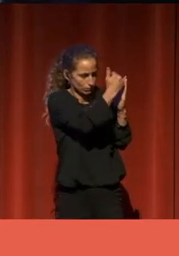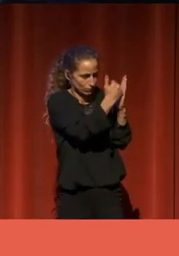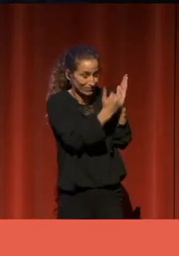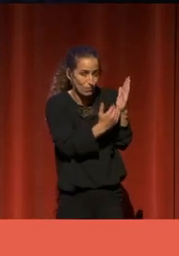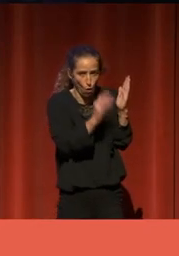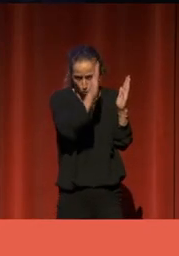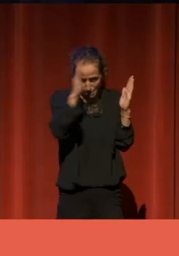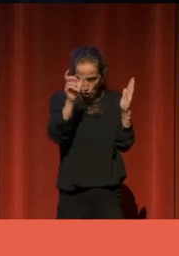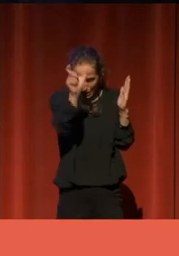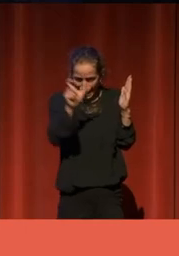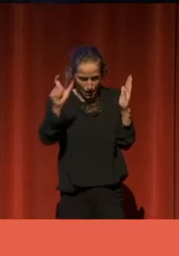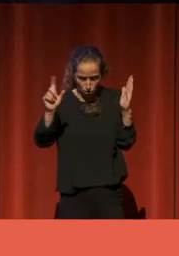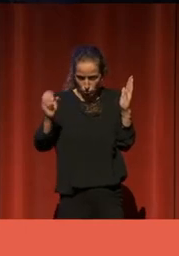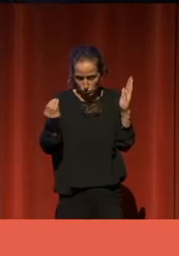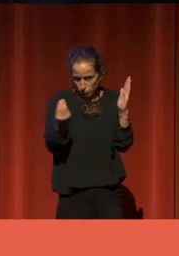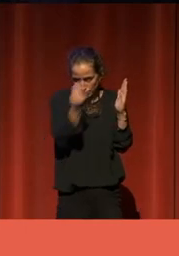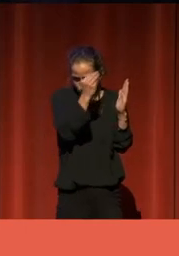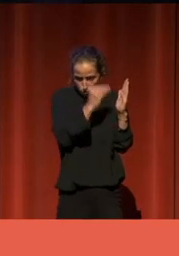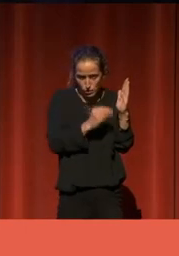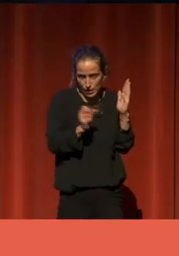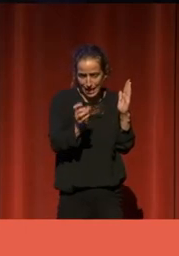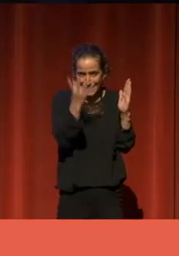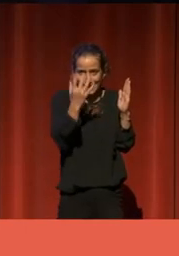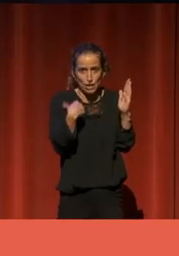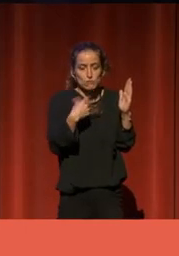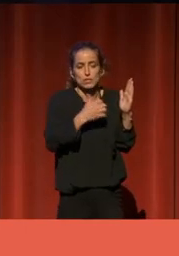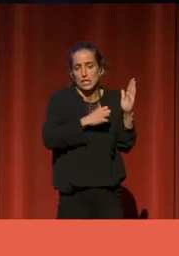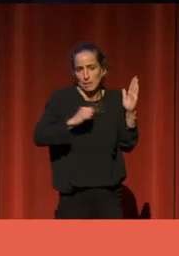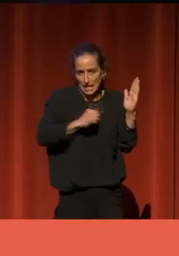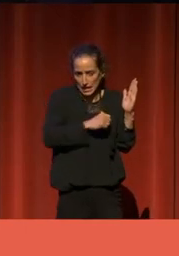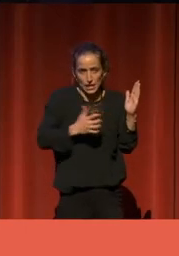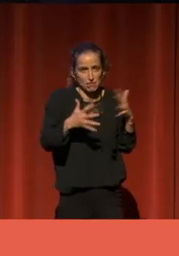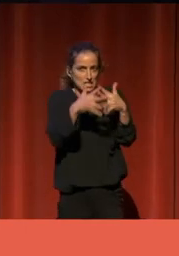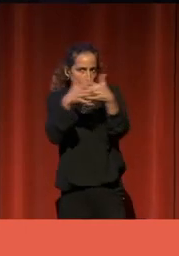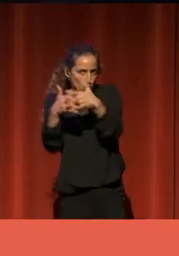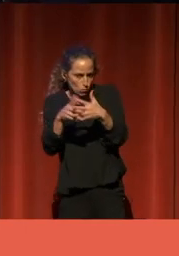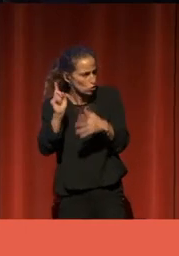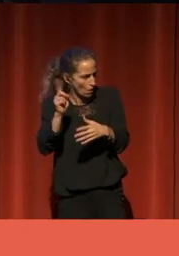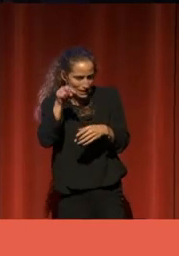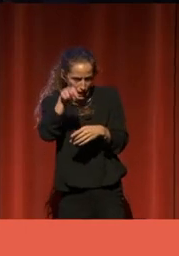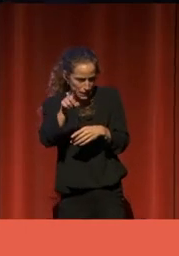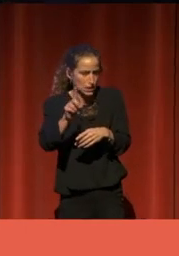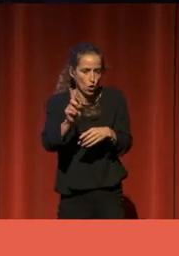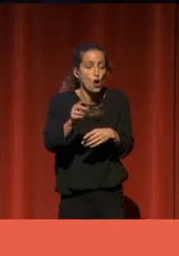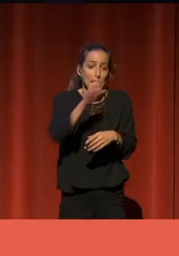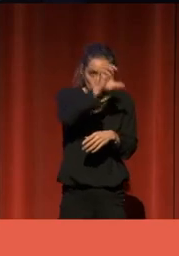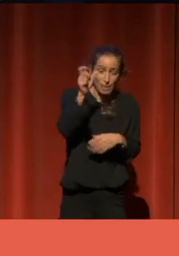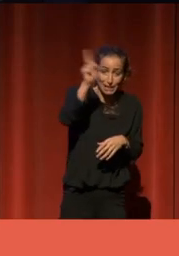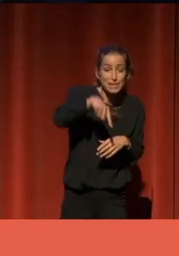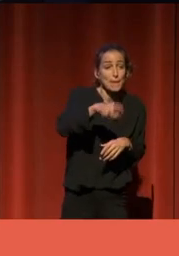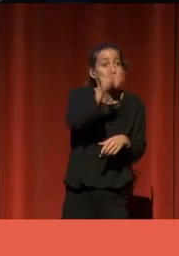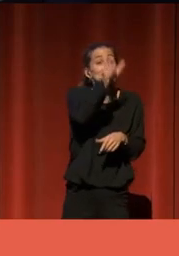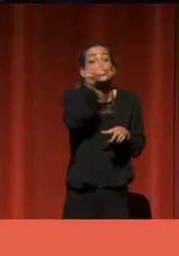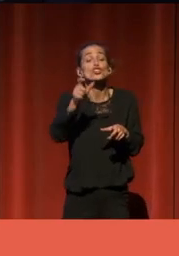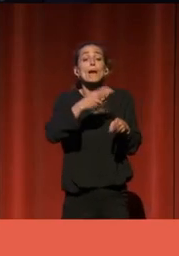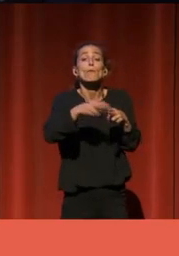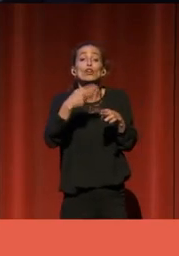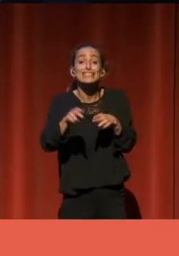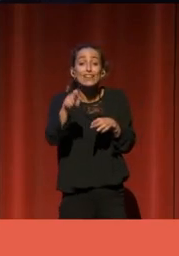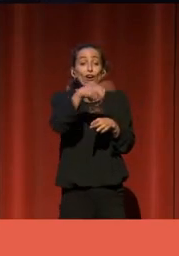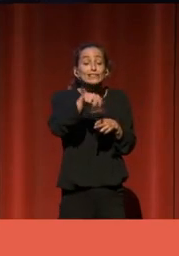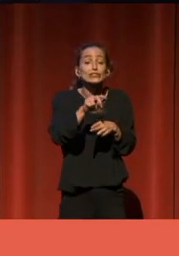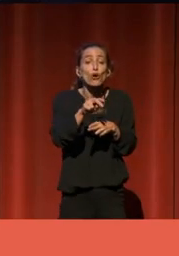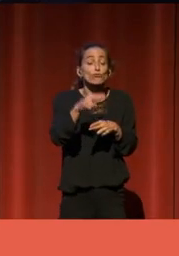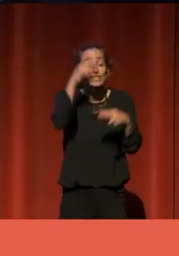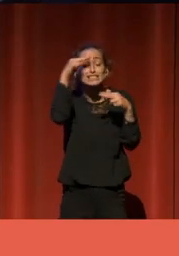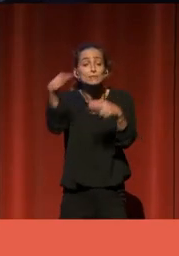bibliotecarios profesionales que son independientes y no solo en Estados Unidos sino también en Europa hay políticos y otras personas que no respetan esto